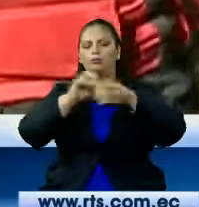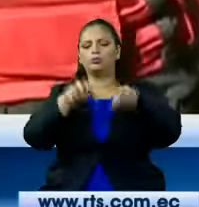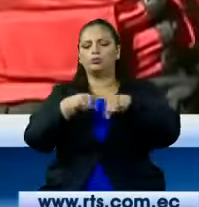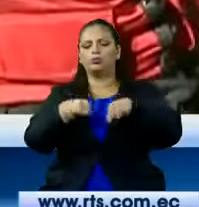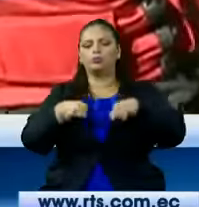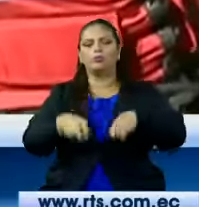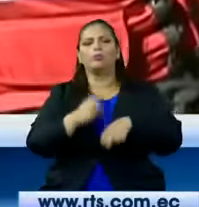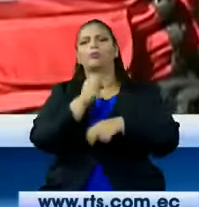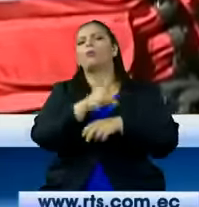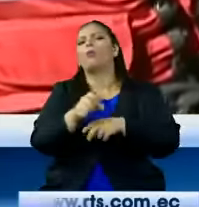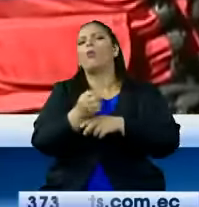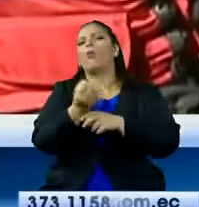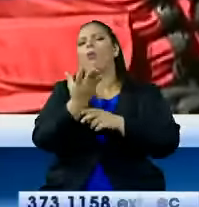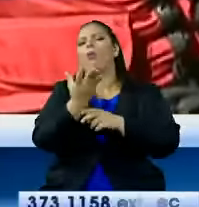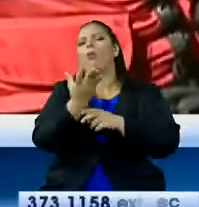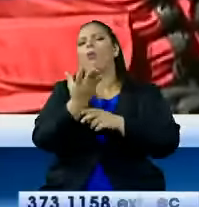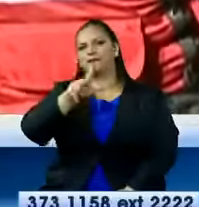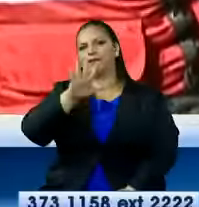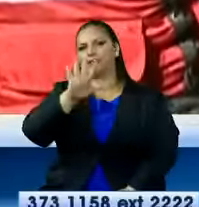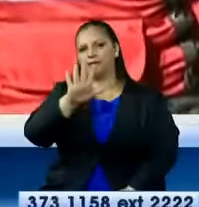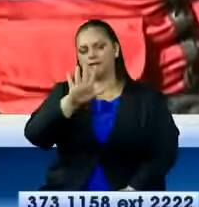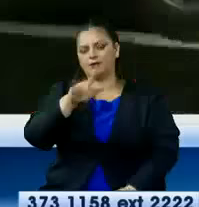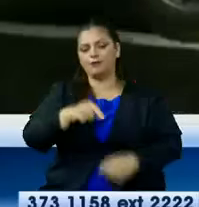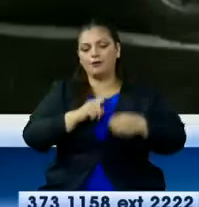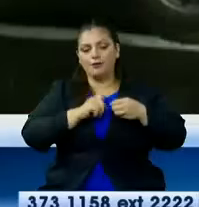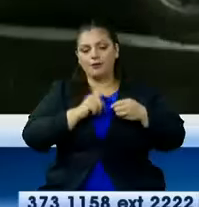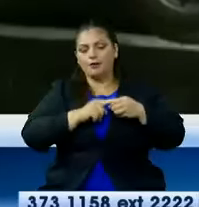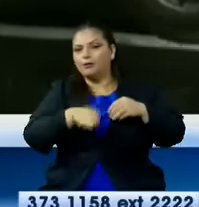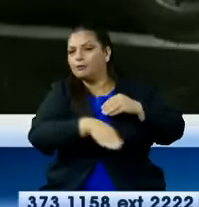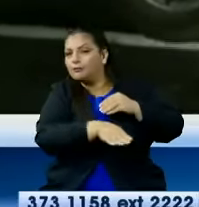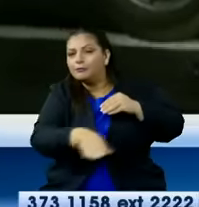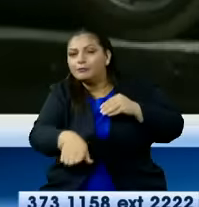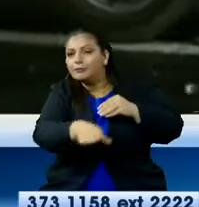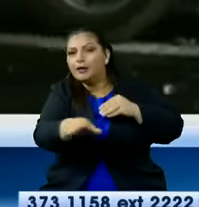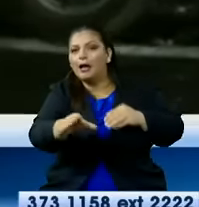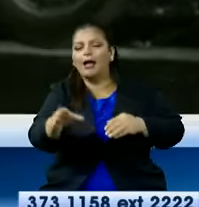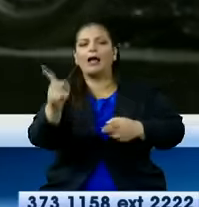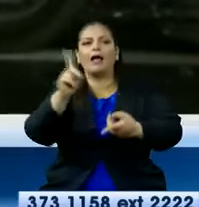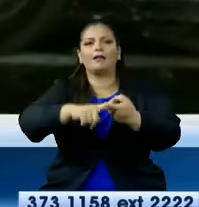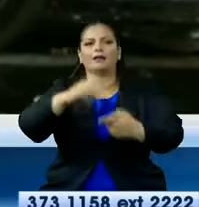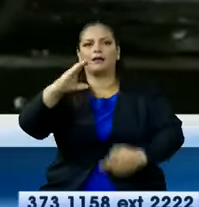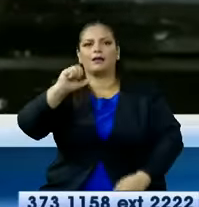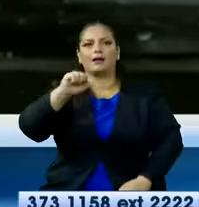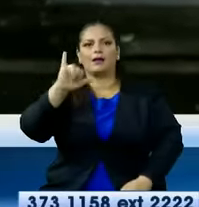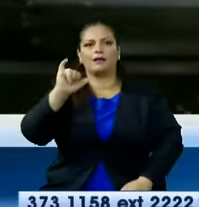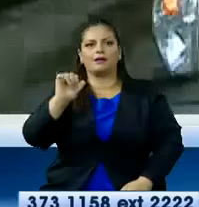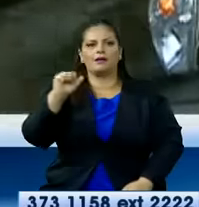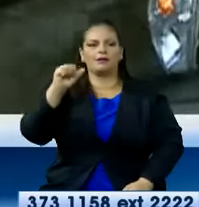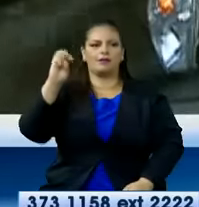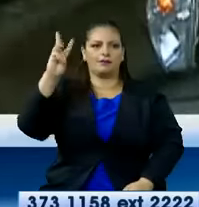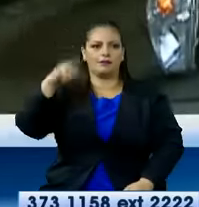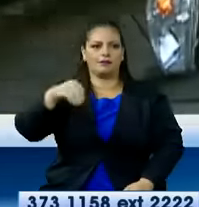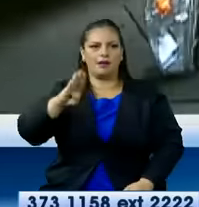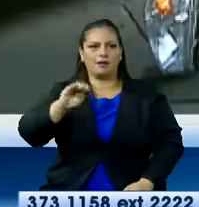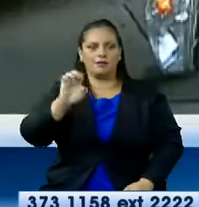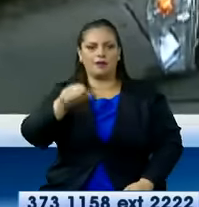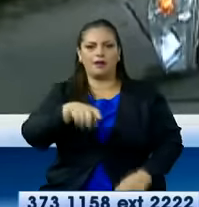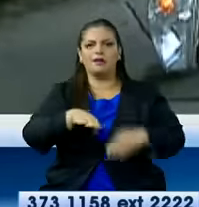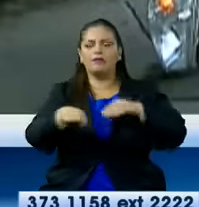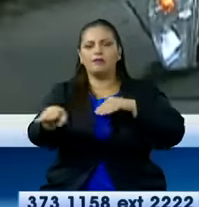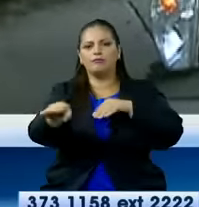aproximadamente 35 personas de Quito a Cayambe se impactó contra esta camioneta en la que venían tres ocupantes para